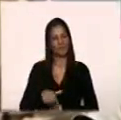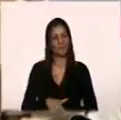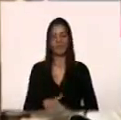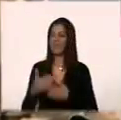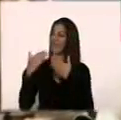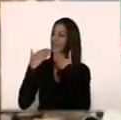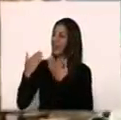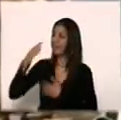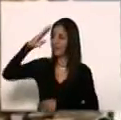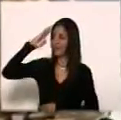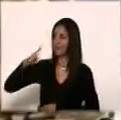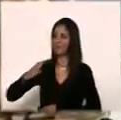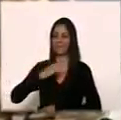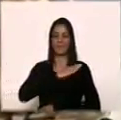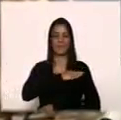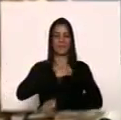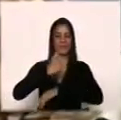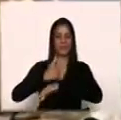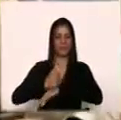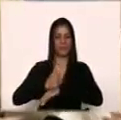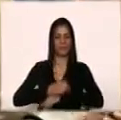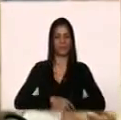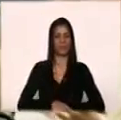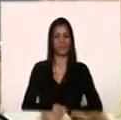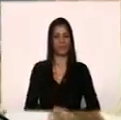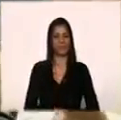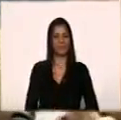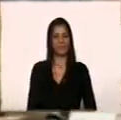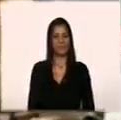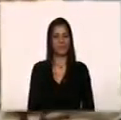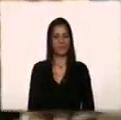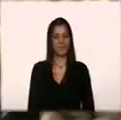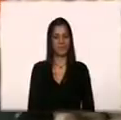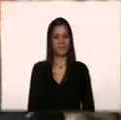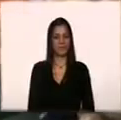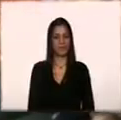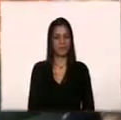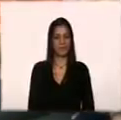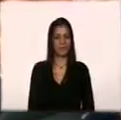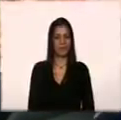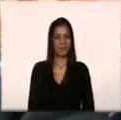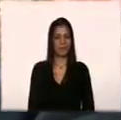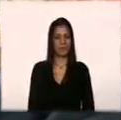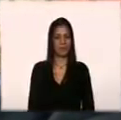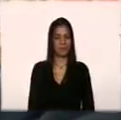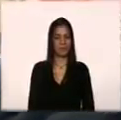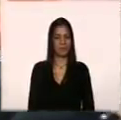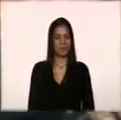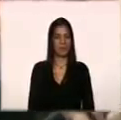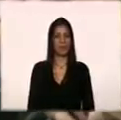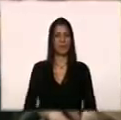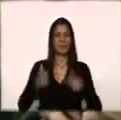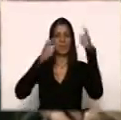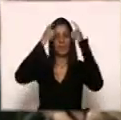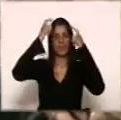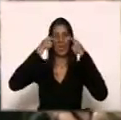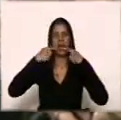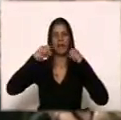general. Tú tienes que saber cómo hablar en uniforme. Gracias, presidenta. ¡Chávez vive!